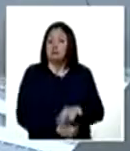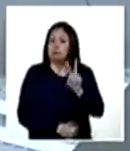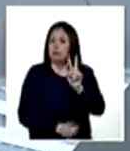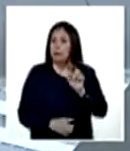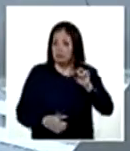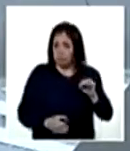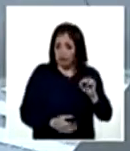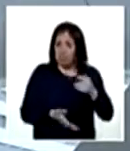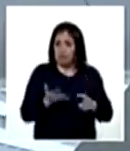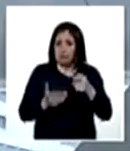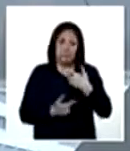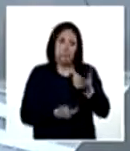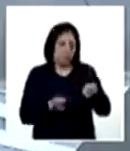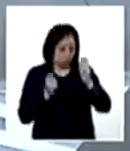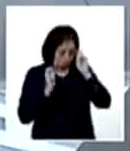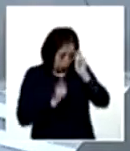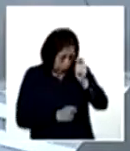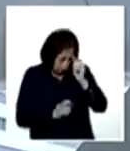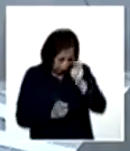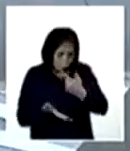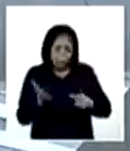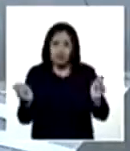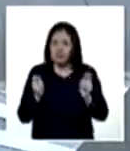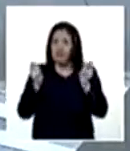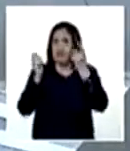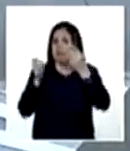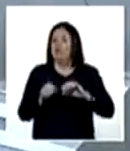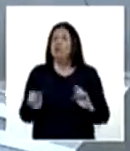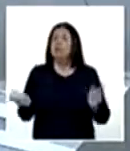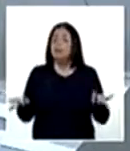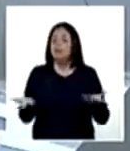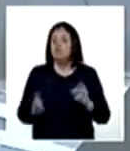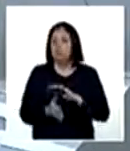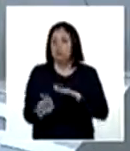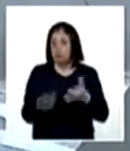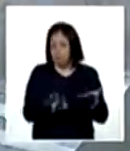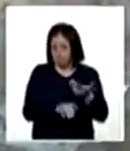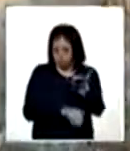cómo se rinde este homenaje el Día de los Muertos. Adelante, José.